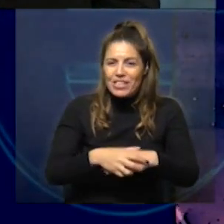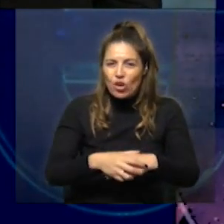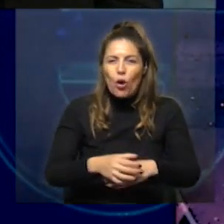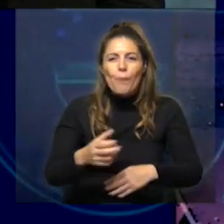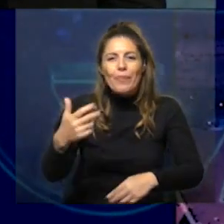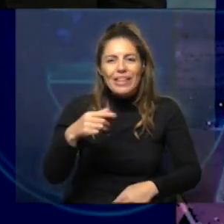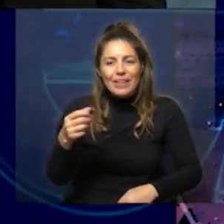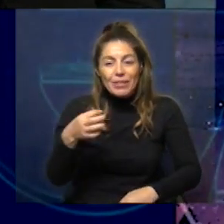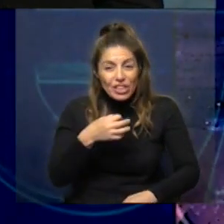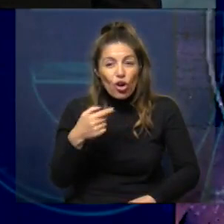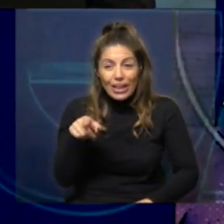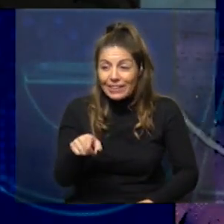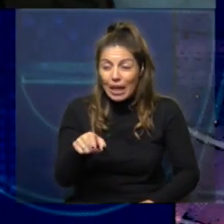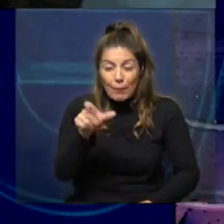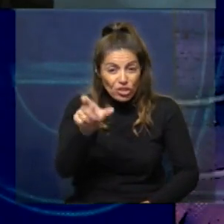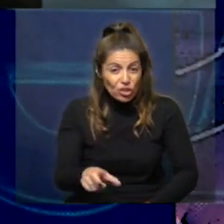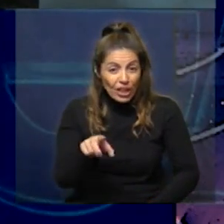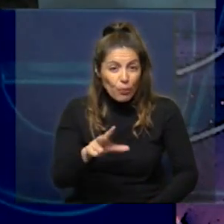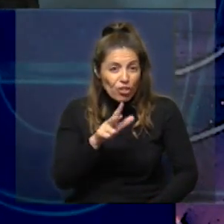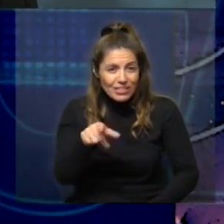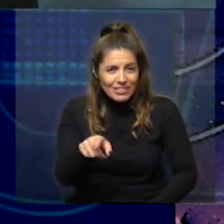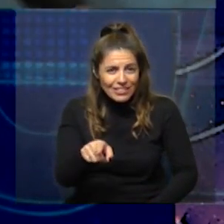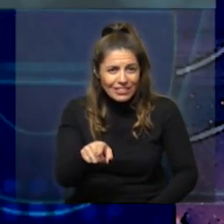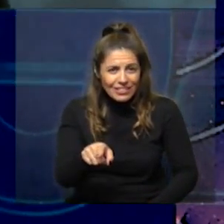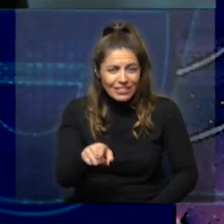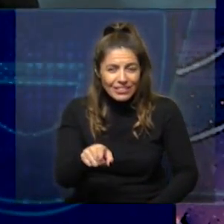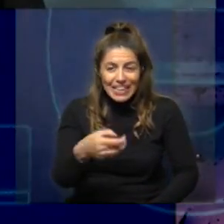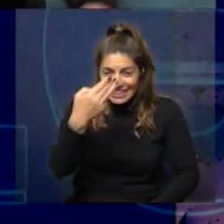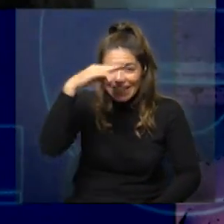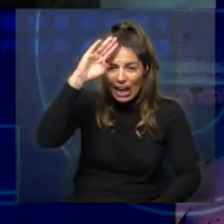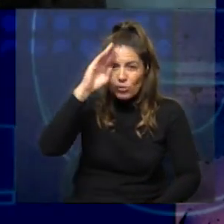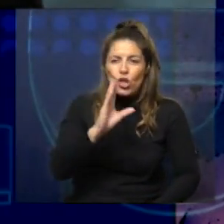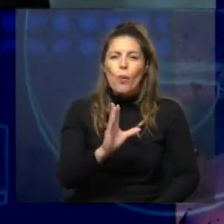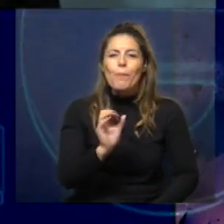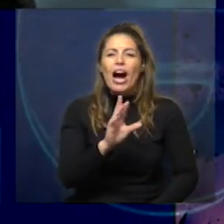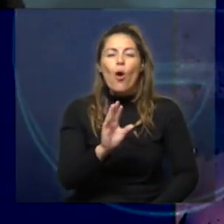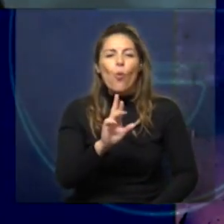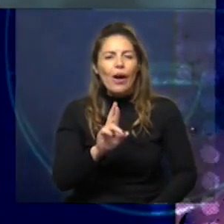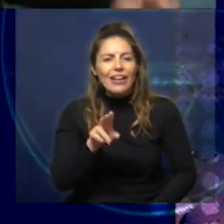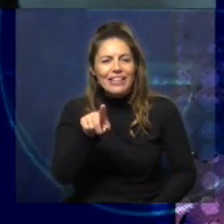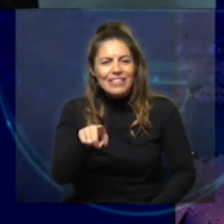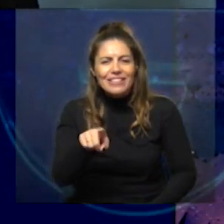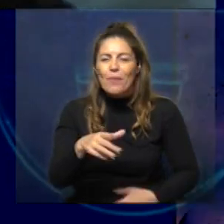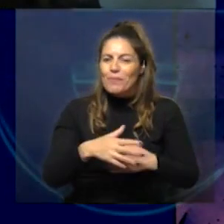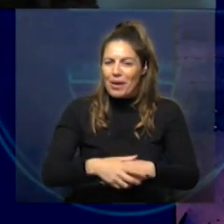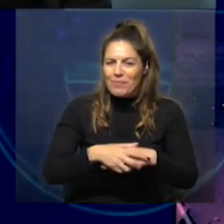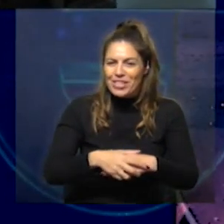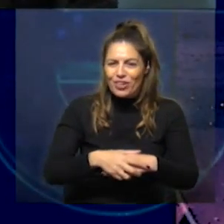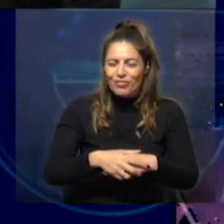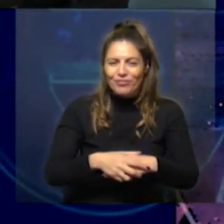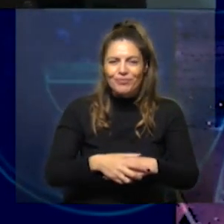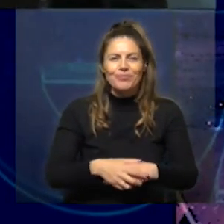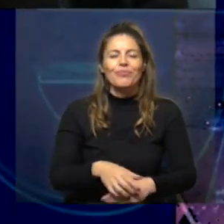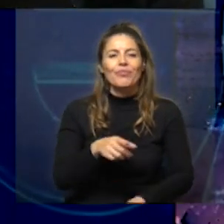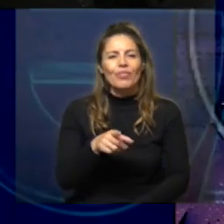dijo, pero este loco lo que vemos, vos decís es el, claro, es, ahí está el video. Es el Gaucho Power. ahí fue. ¿Ves? Ese es mi amigo, Carlos Falco, de La Teja.